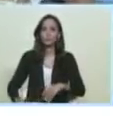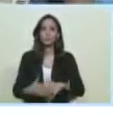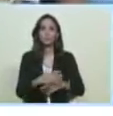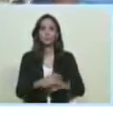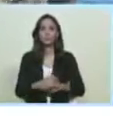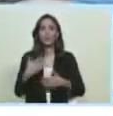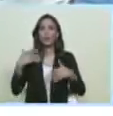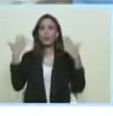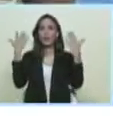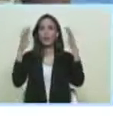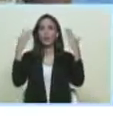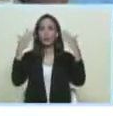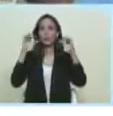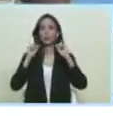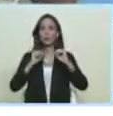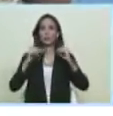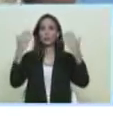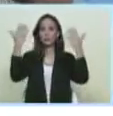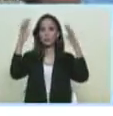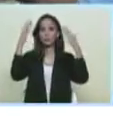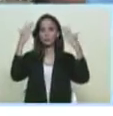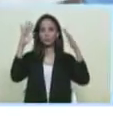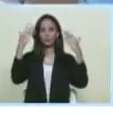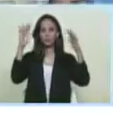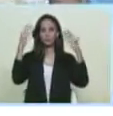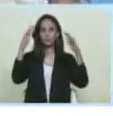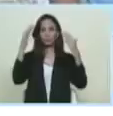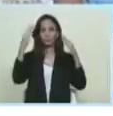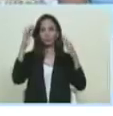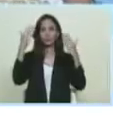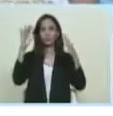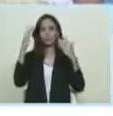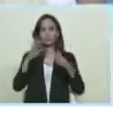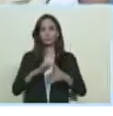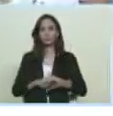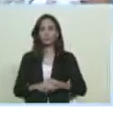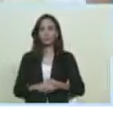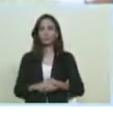Un gran aplauso desde aquí a esta juventud, ¿vale?